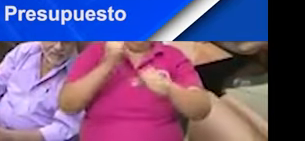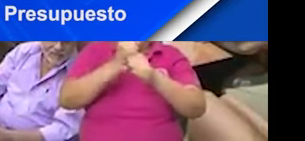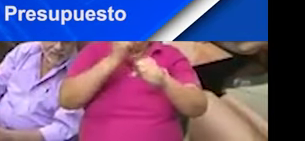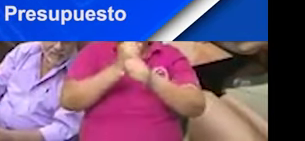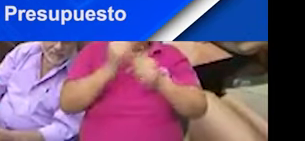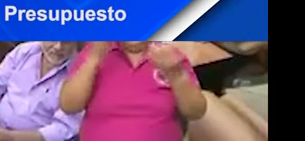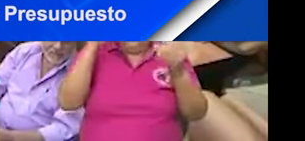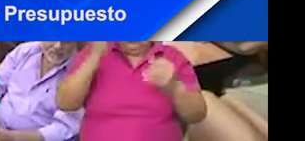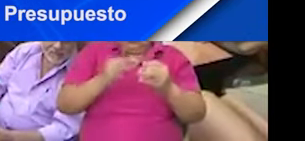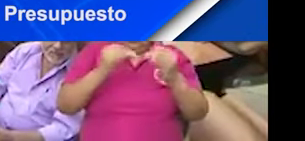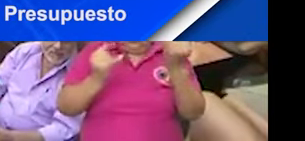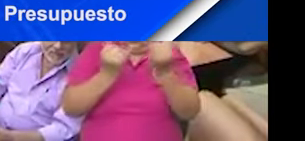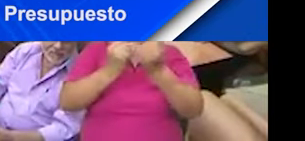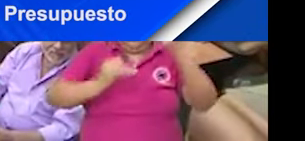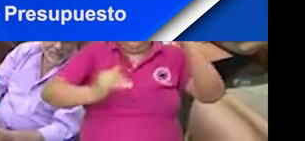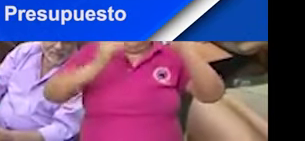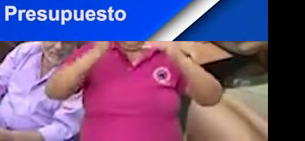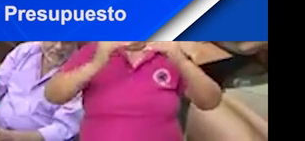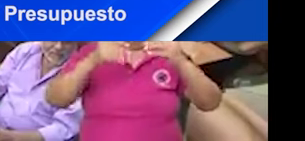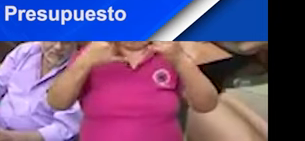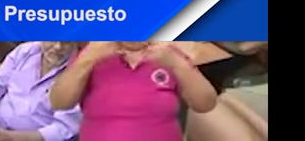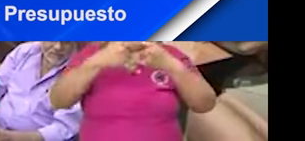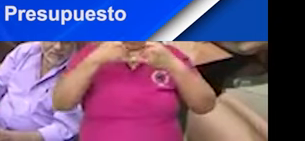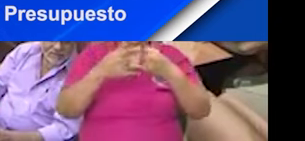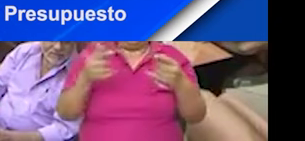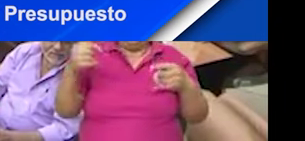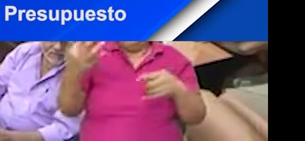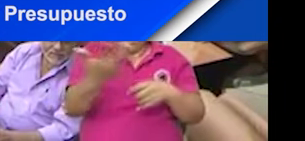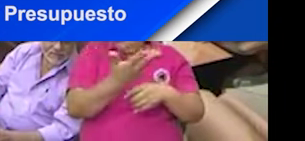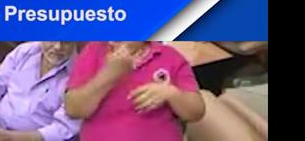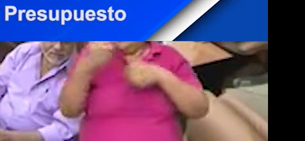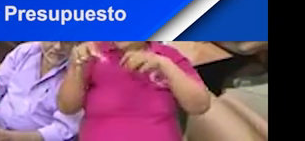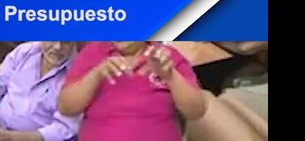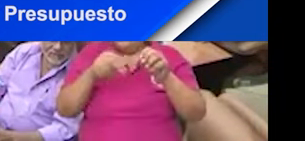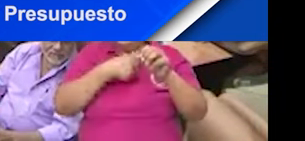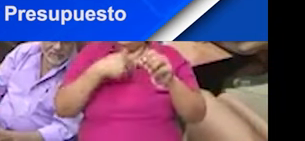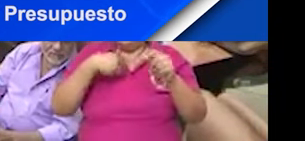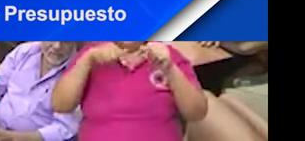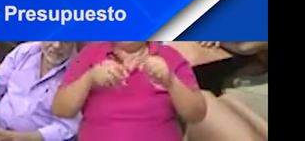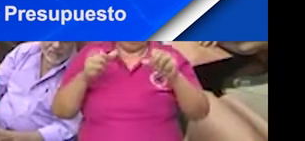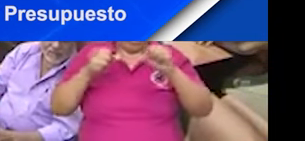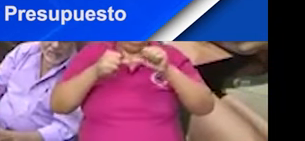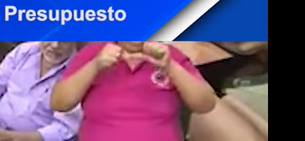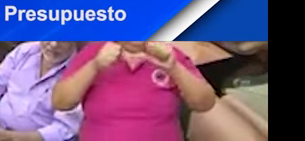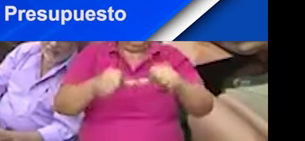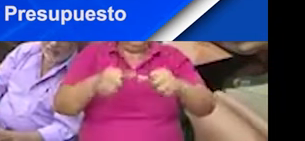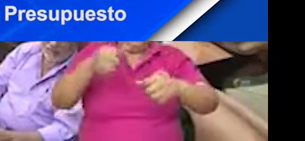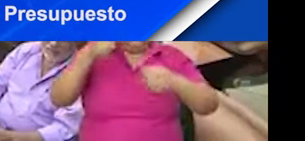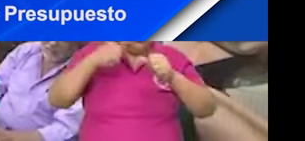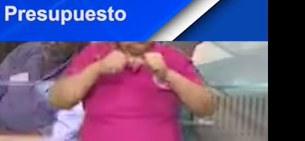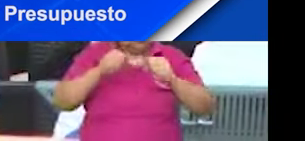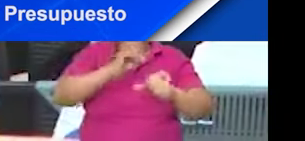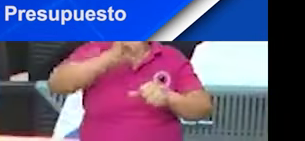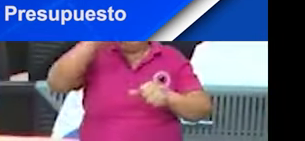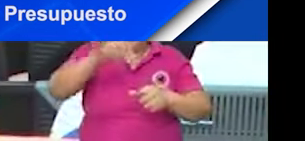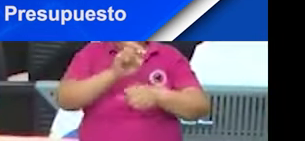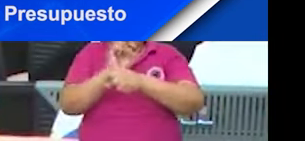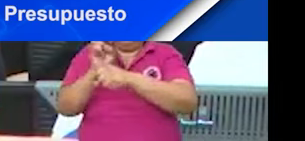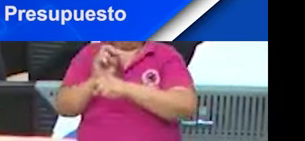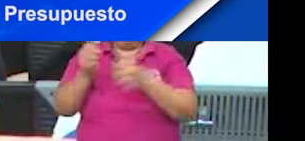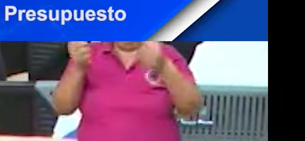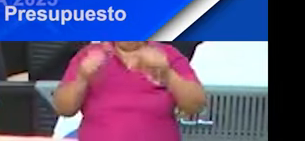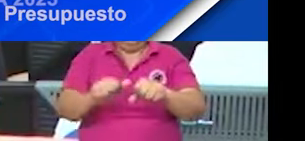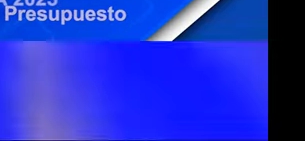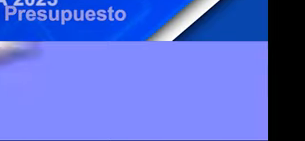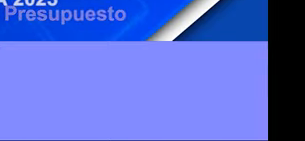de género. Todas estas acciones se realizarán en un marco de sostenibilidad fiscal y en efectiva coordinación con la